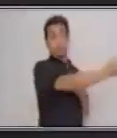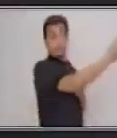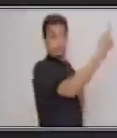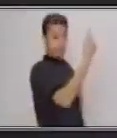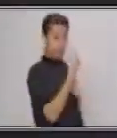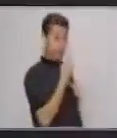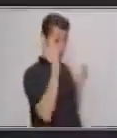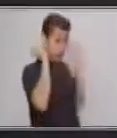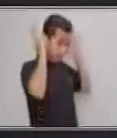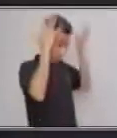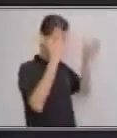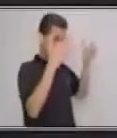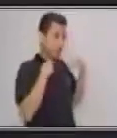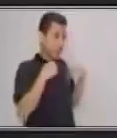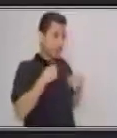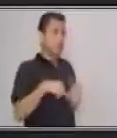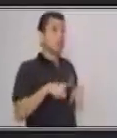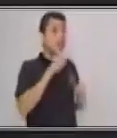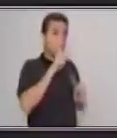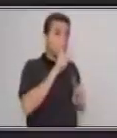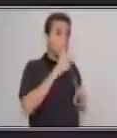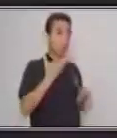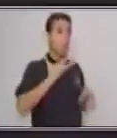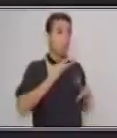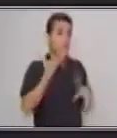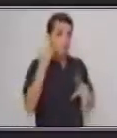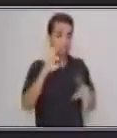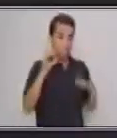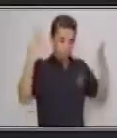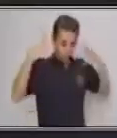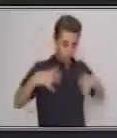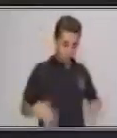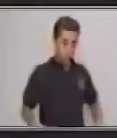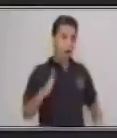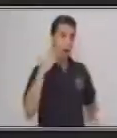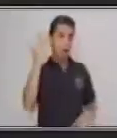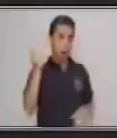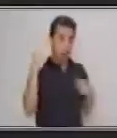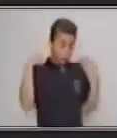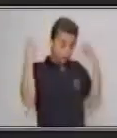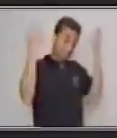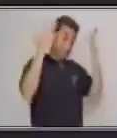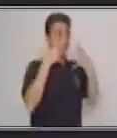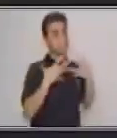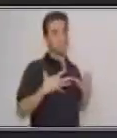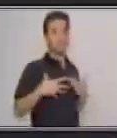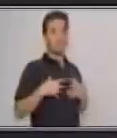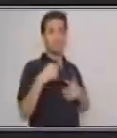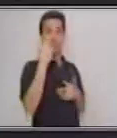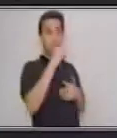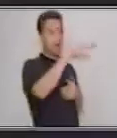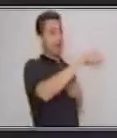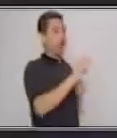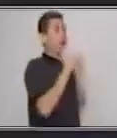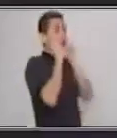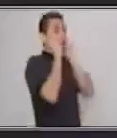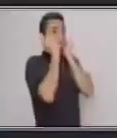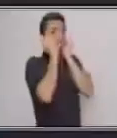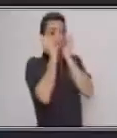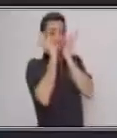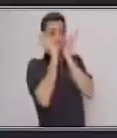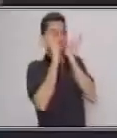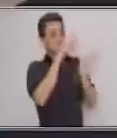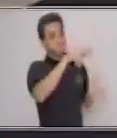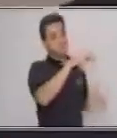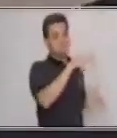donde yo estaba acostado vestido con la ropa de la abuelita. La niña llegó sonrojada y acalorada y